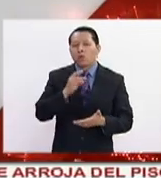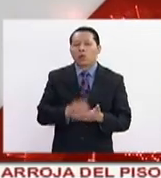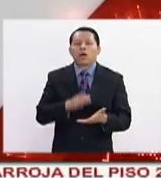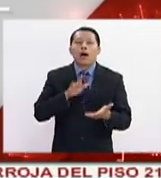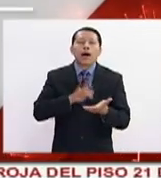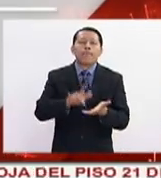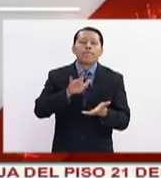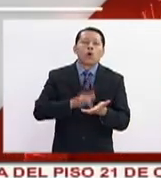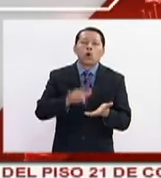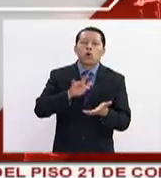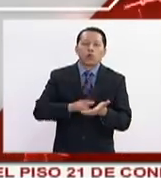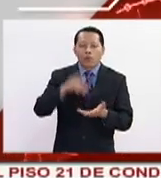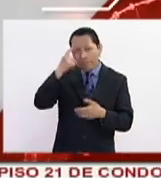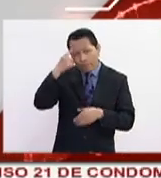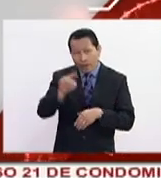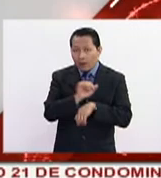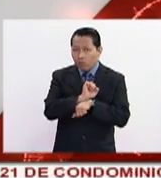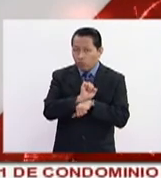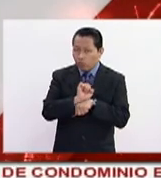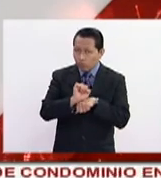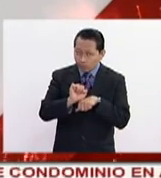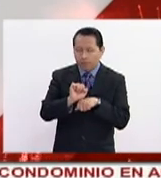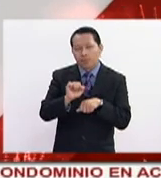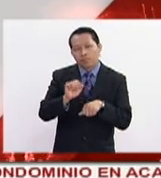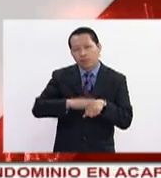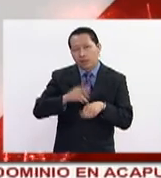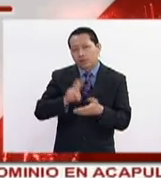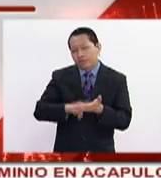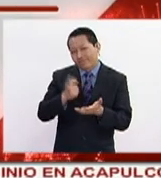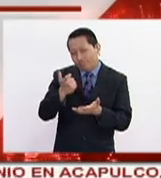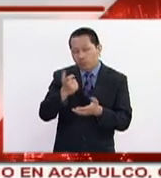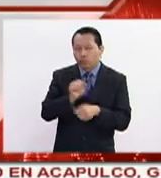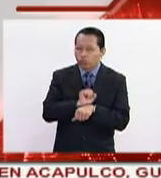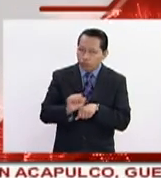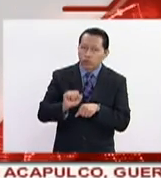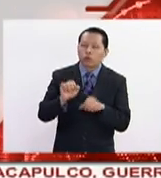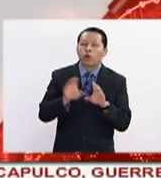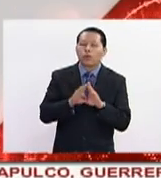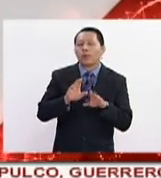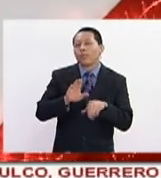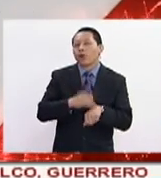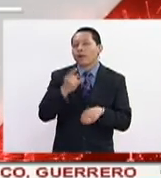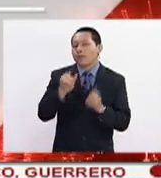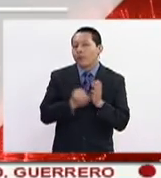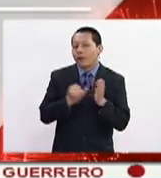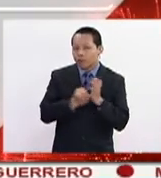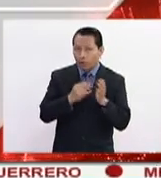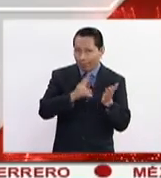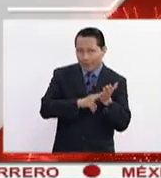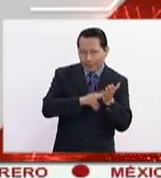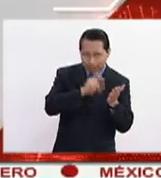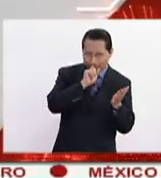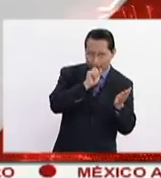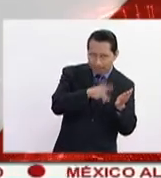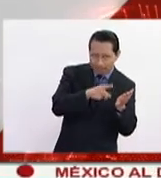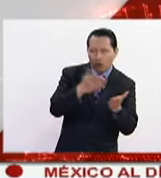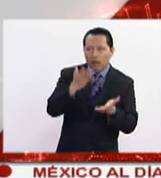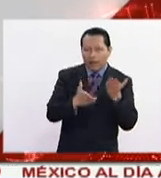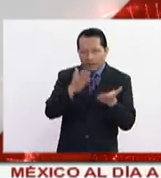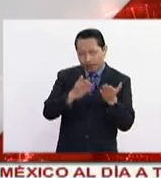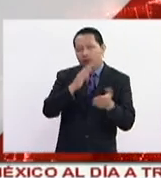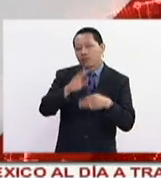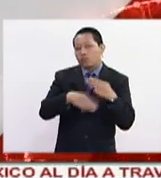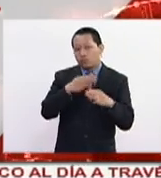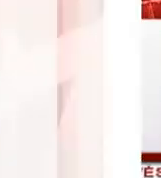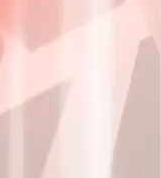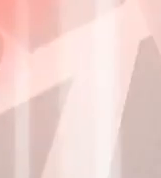que se está dando para suavizar el precio que al final del día pagan los consumidores sobre el impuesto, no sobre el precio y de referencia en los mercados